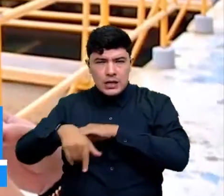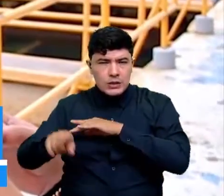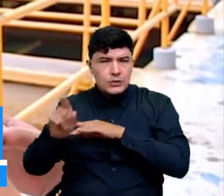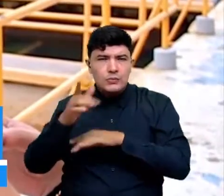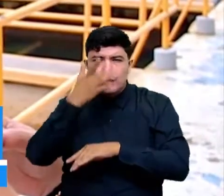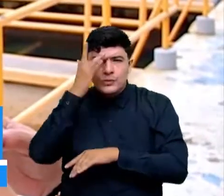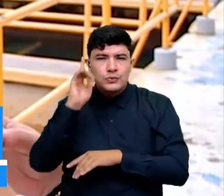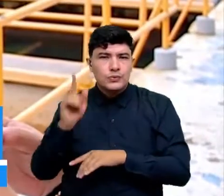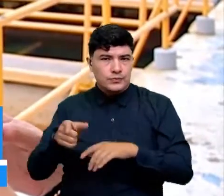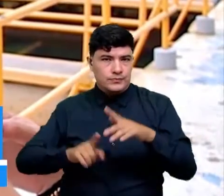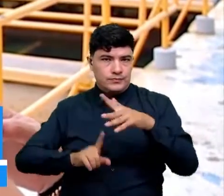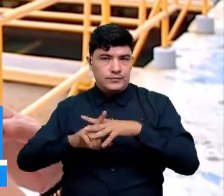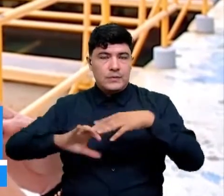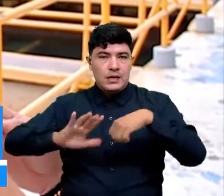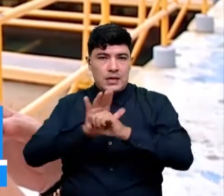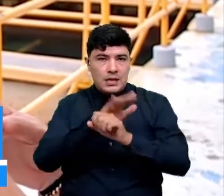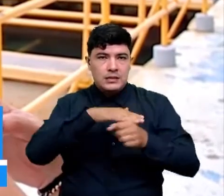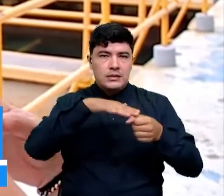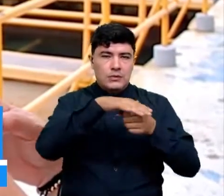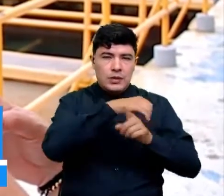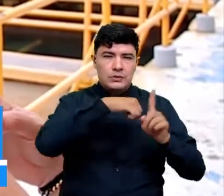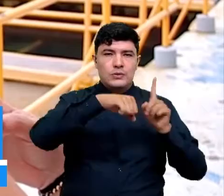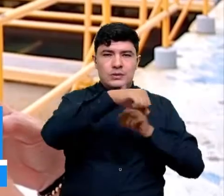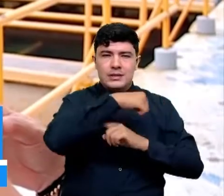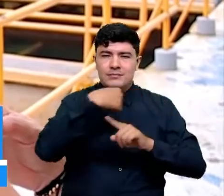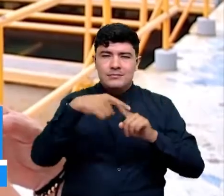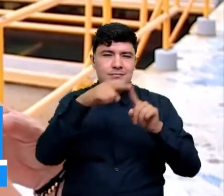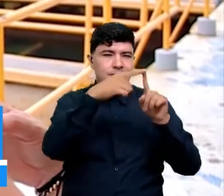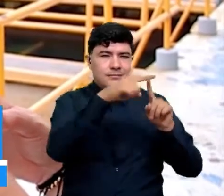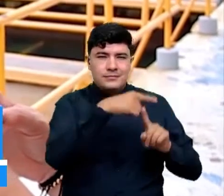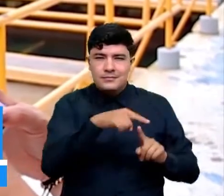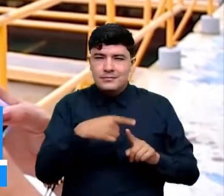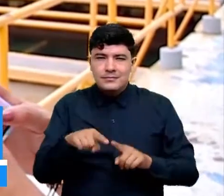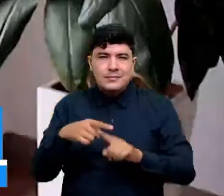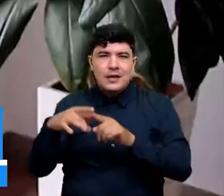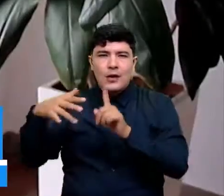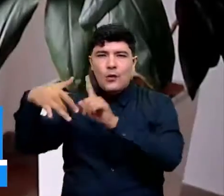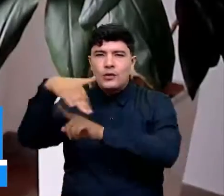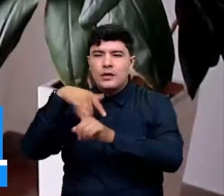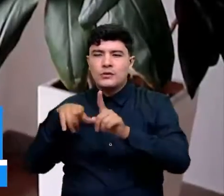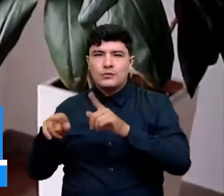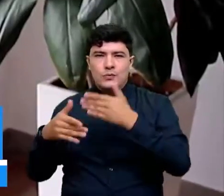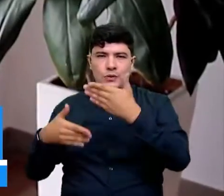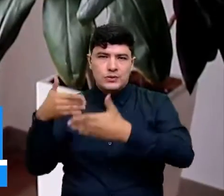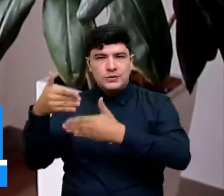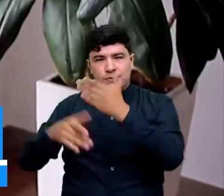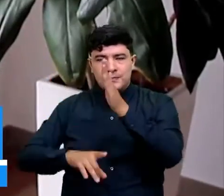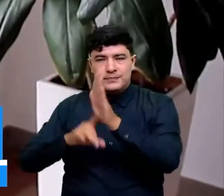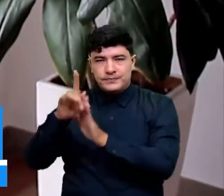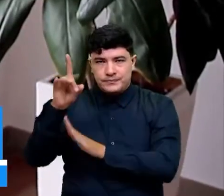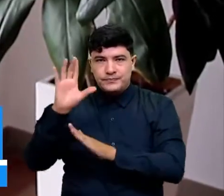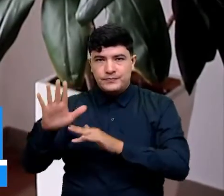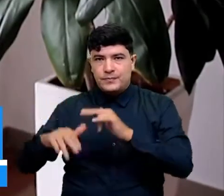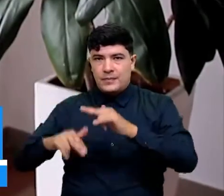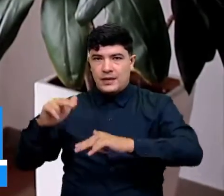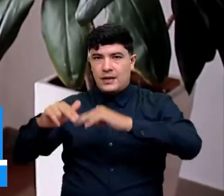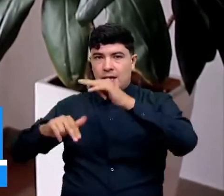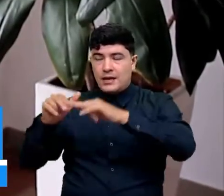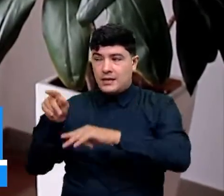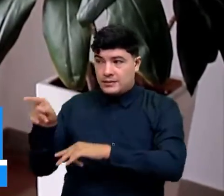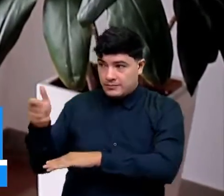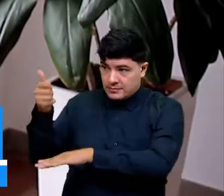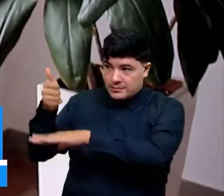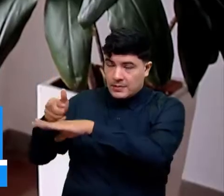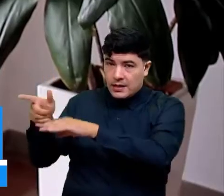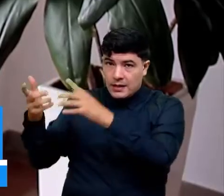con el COVID, situaciones sociales, una cantidad de situaciones propias de lo que es el desarrollo de una obra. Bueno, muy bien, esa es la respuesta entregada por parte del gerente